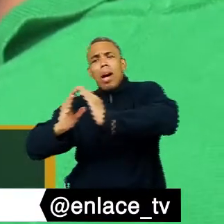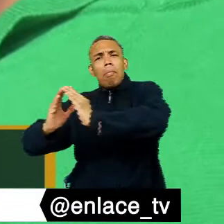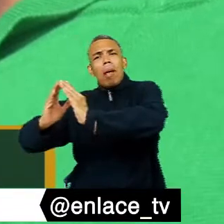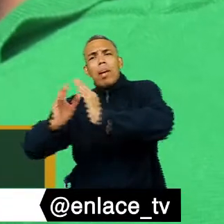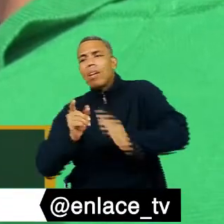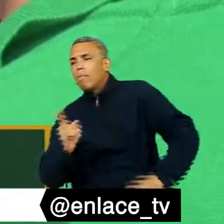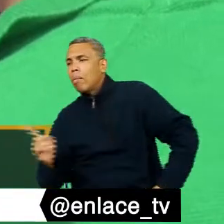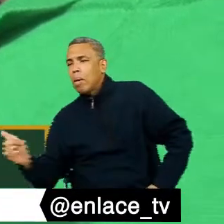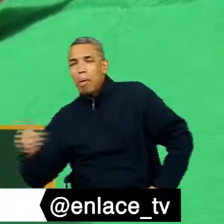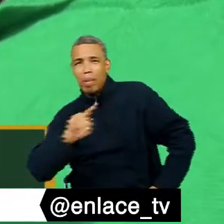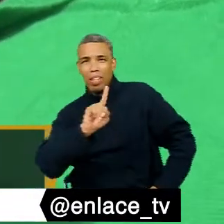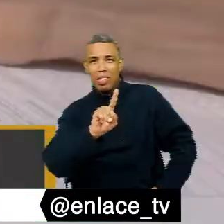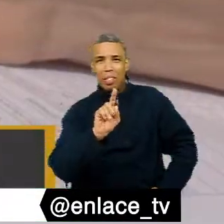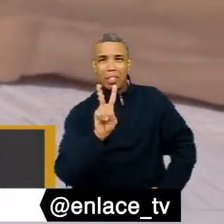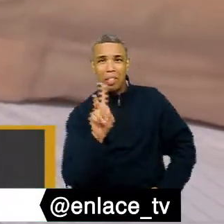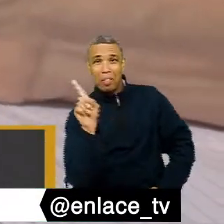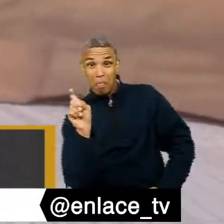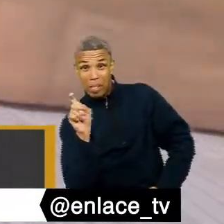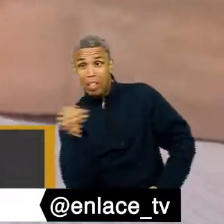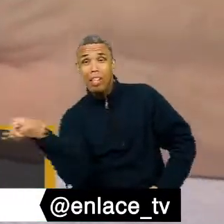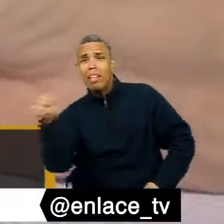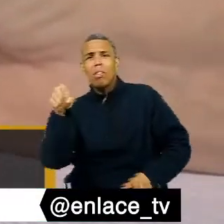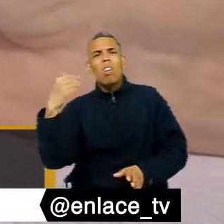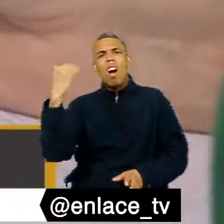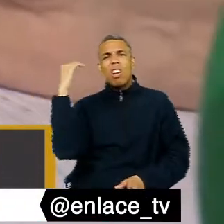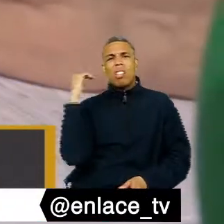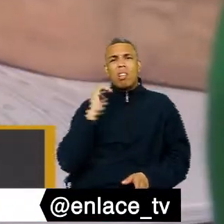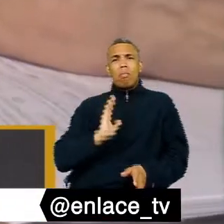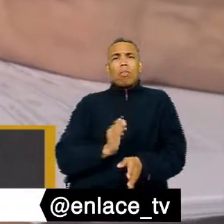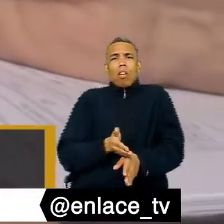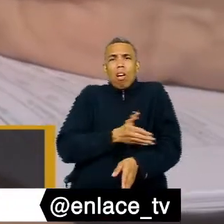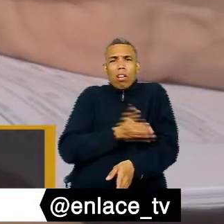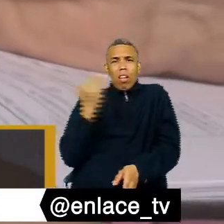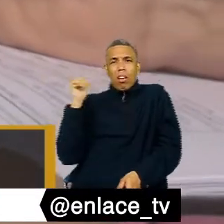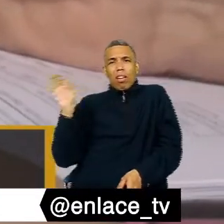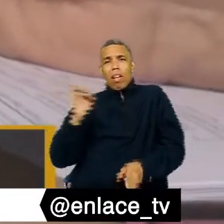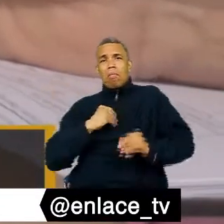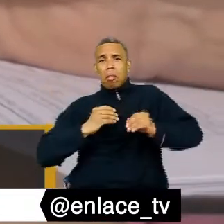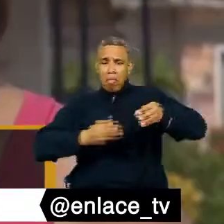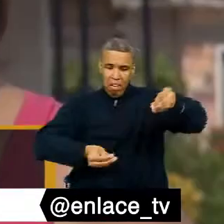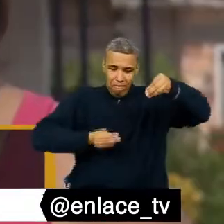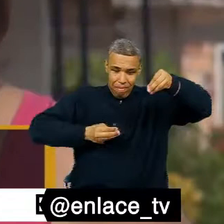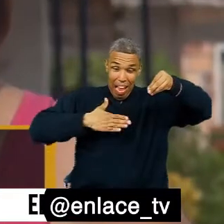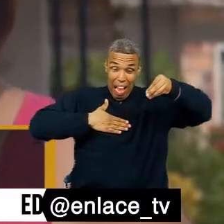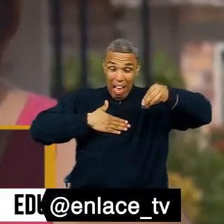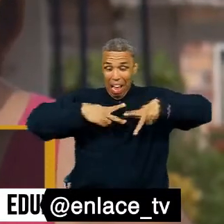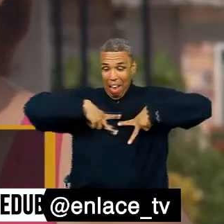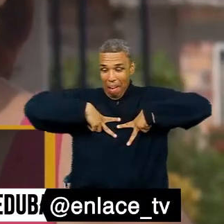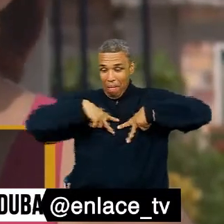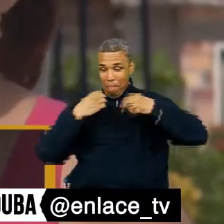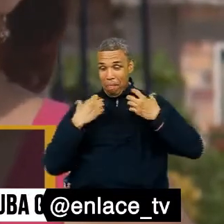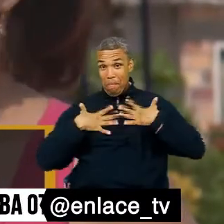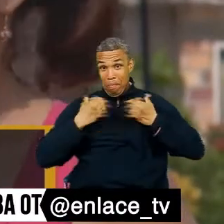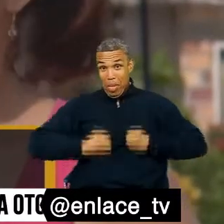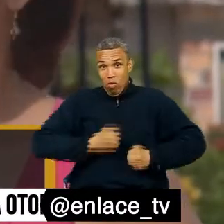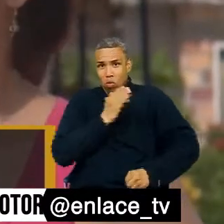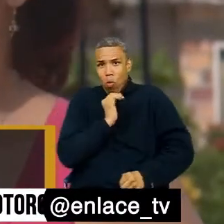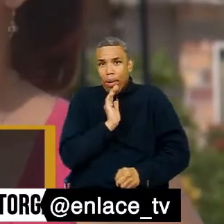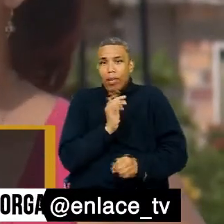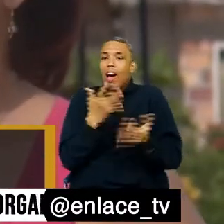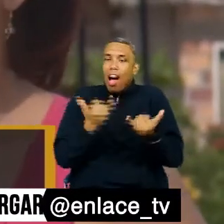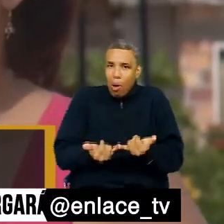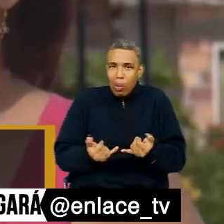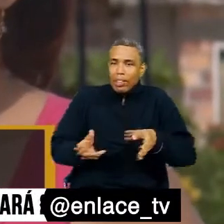que pertenecían al Instituto Nacional de Vivienda de Interés Social y Reforma Urbana INURBE. Pues el barrio tiene 32 años, eso fue